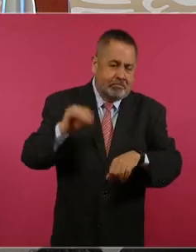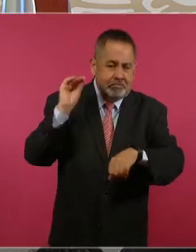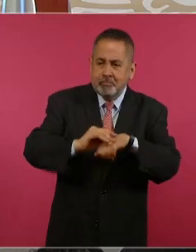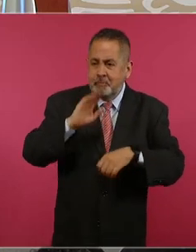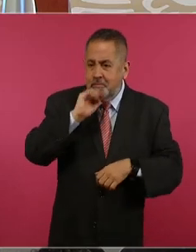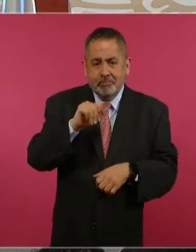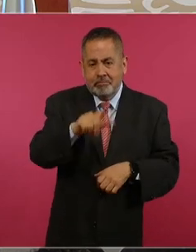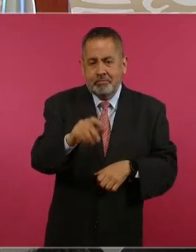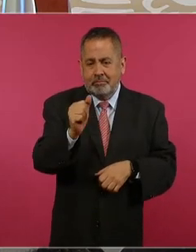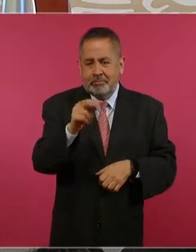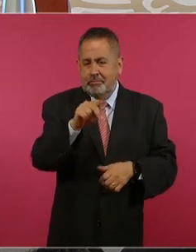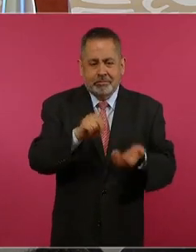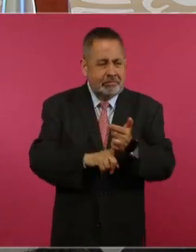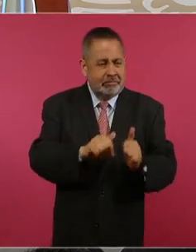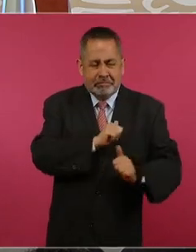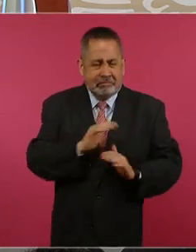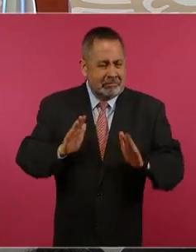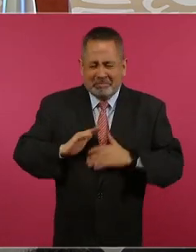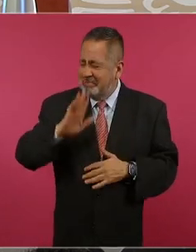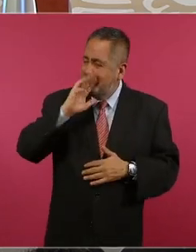un mal militar.